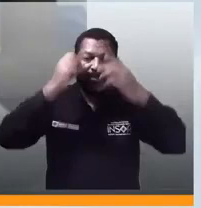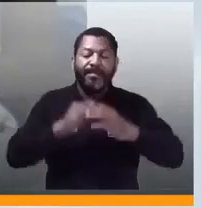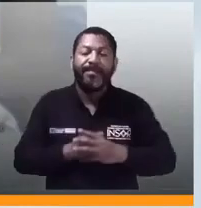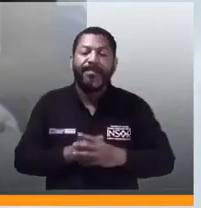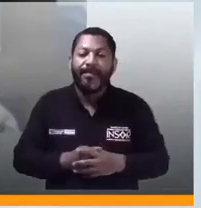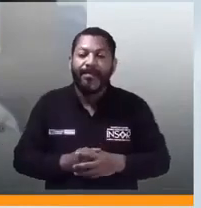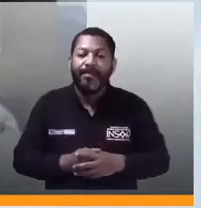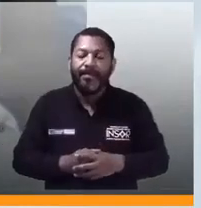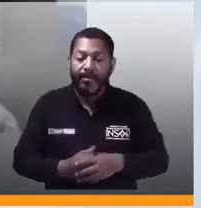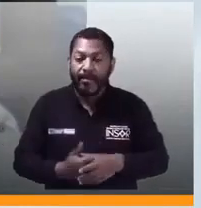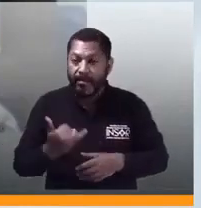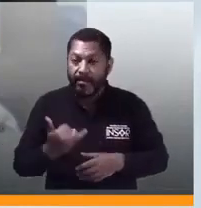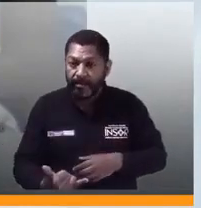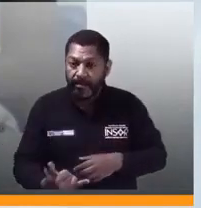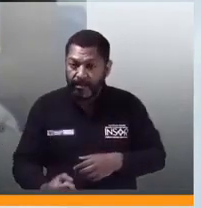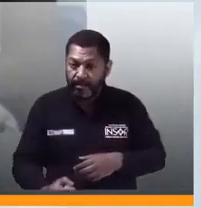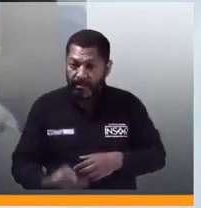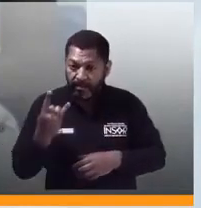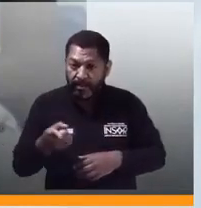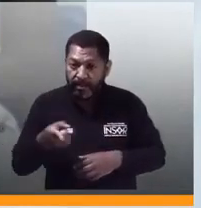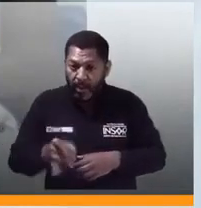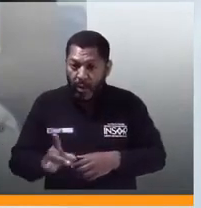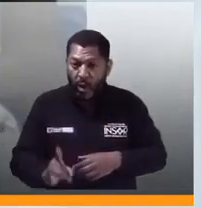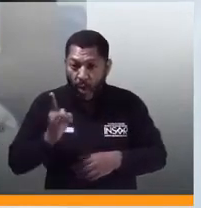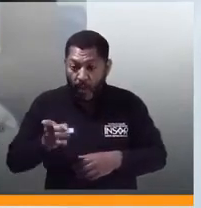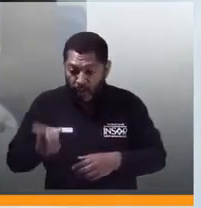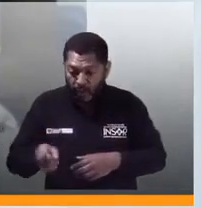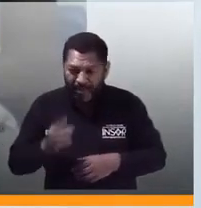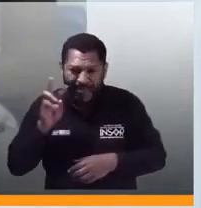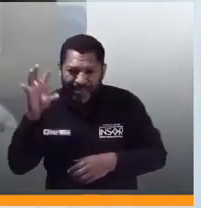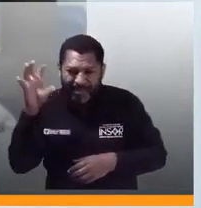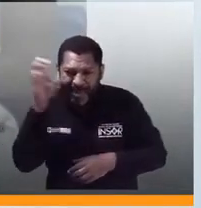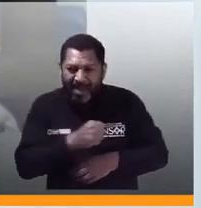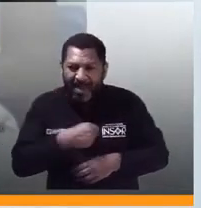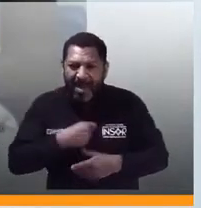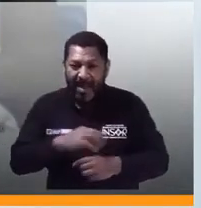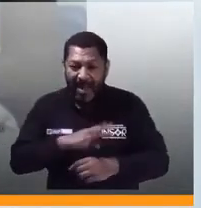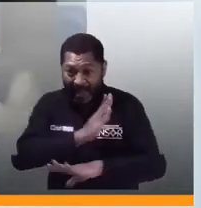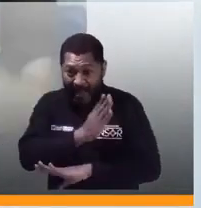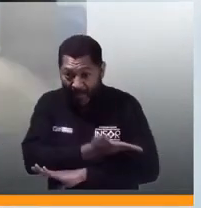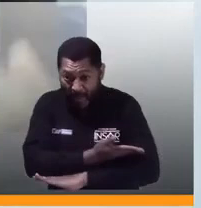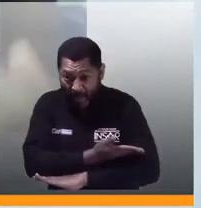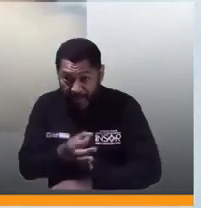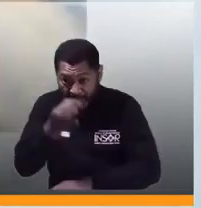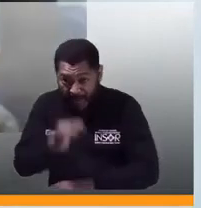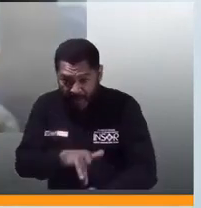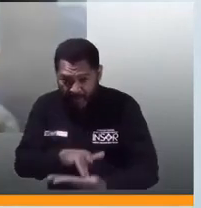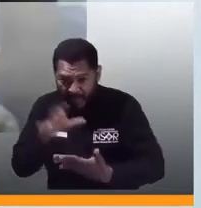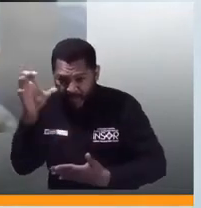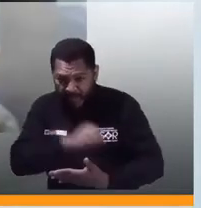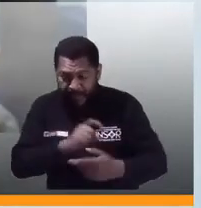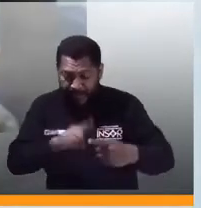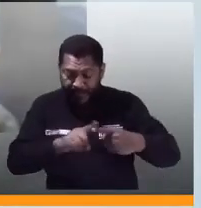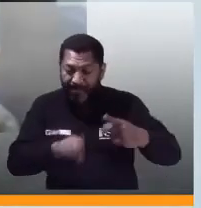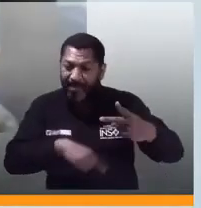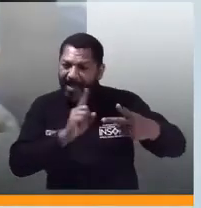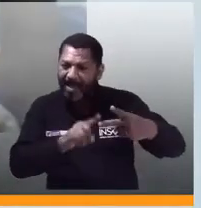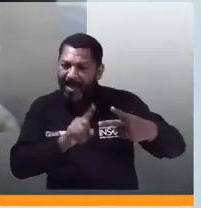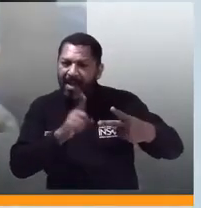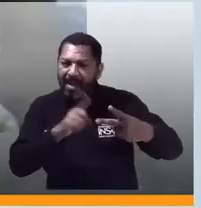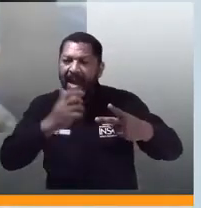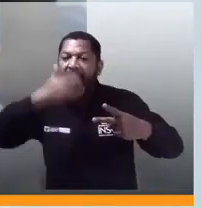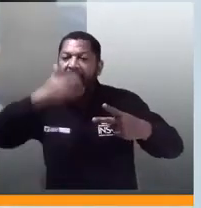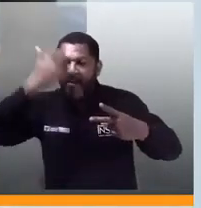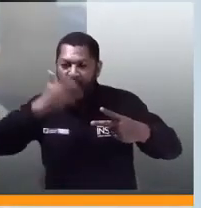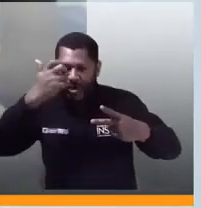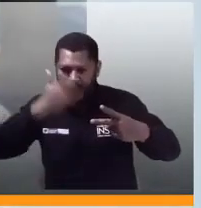evidenciar estos ejercicios e identificar sus fortalezas y posteriormente viene la evaluación,